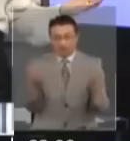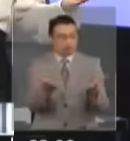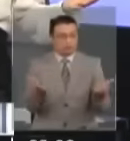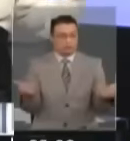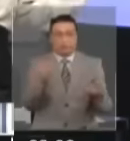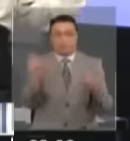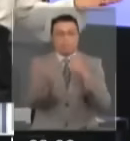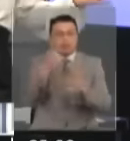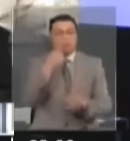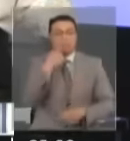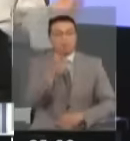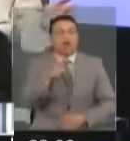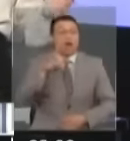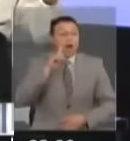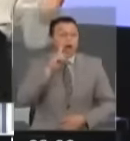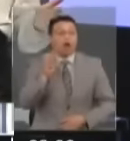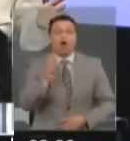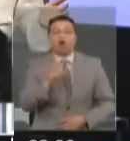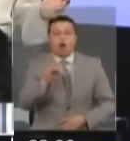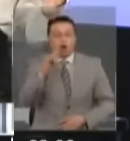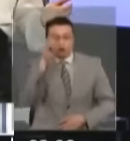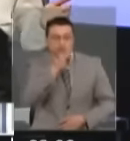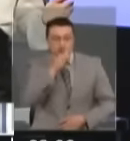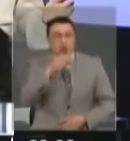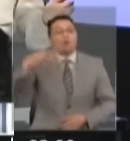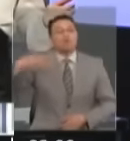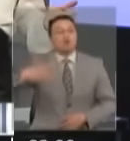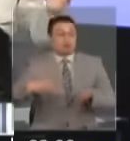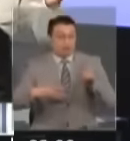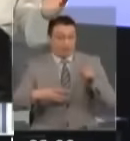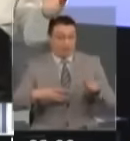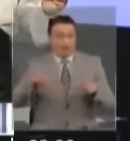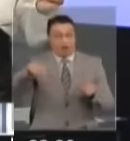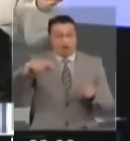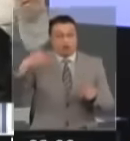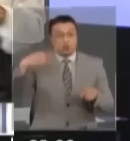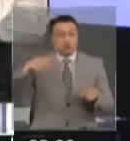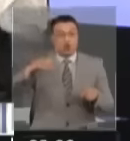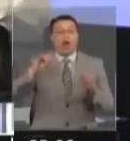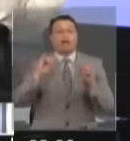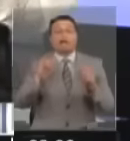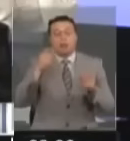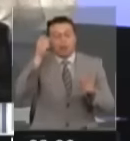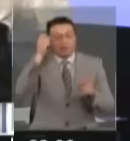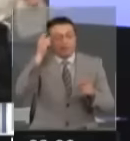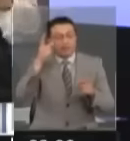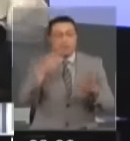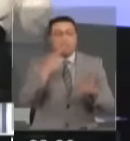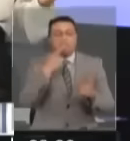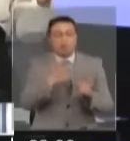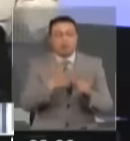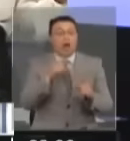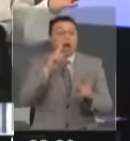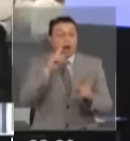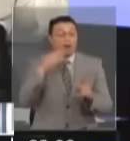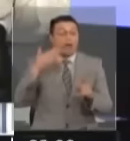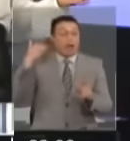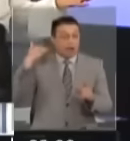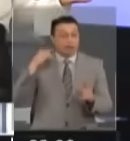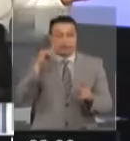Primera pregunta, ¿hay o no hay corrupción en el municipio de Ñuñoa? Y para que se entienda más precisamente la pregunta, ¿ha habido o no ha